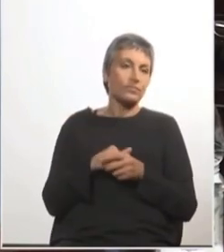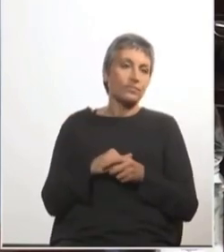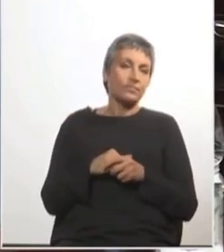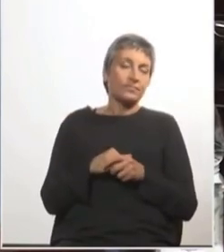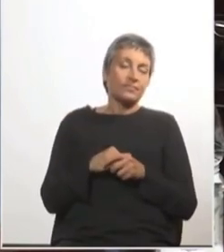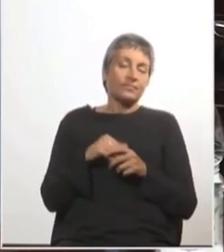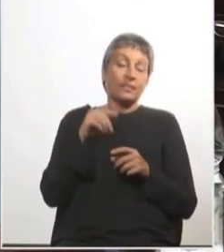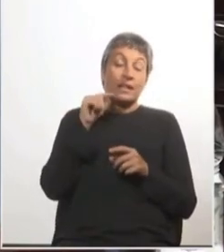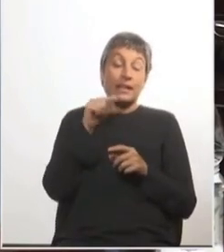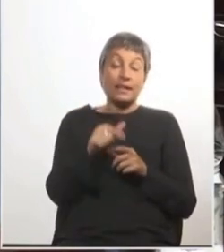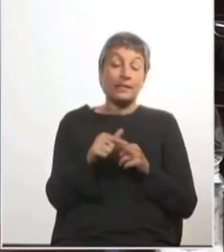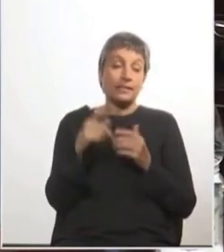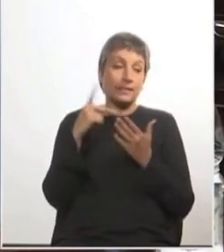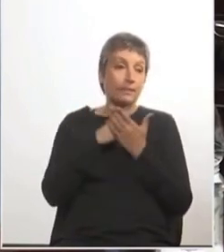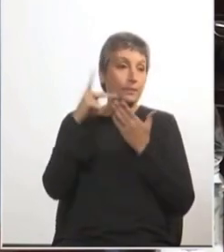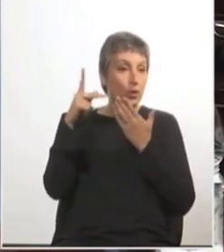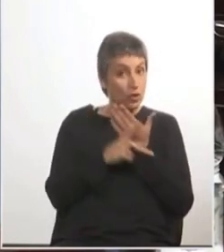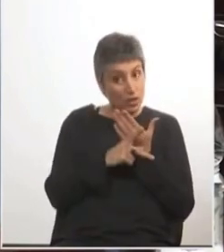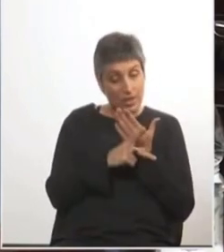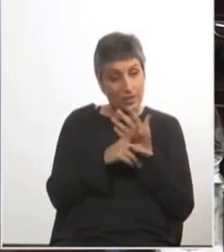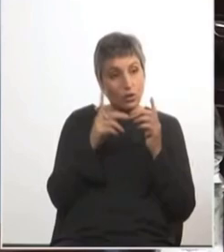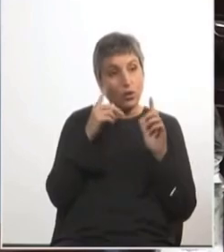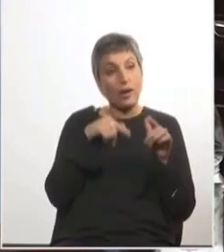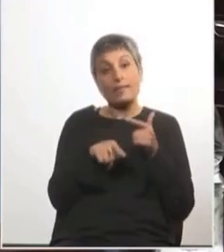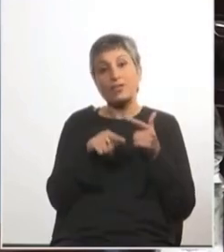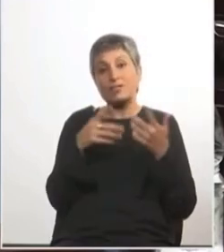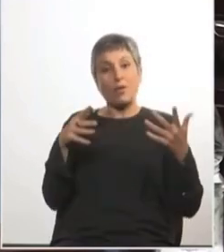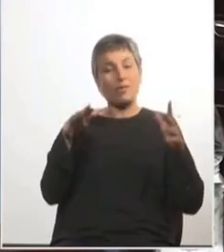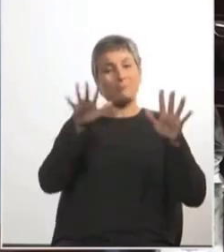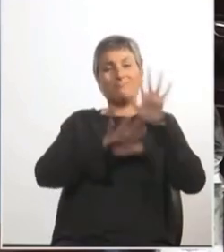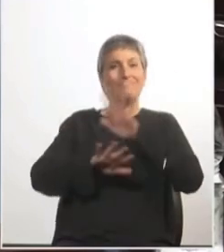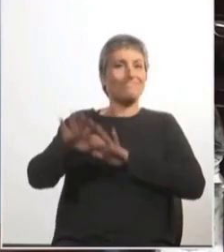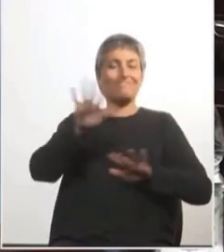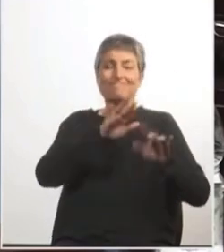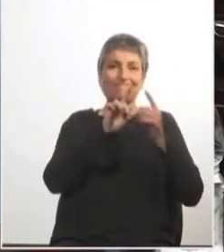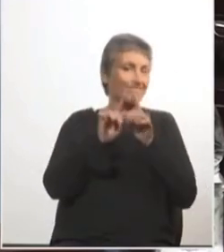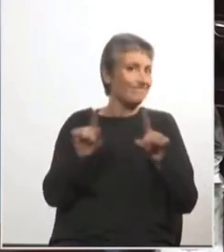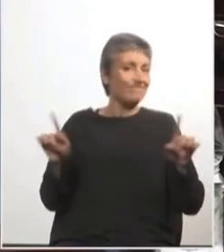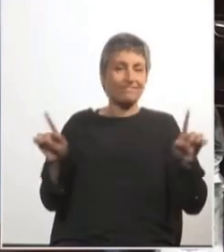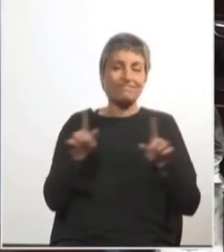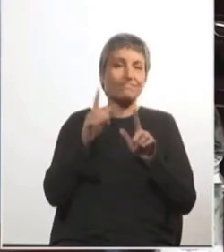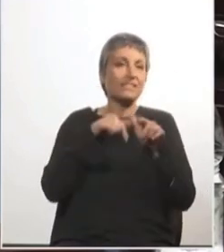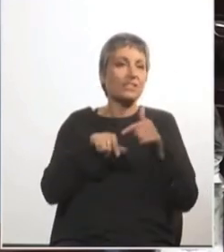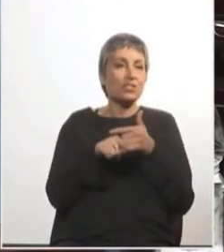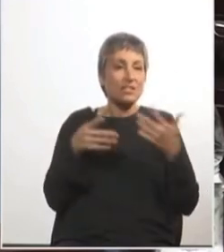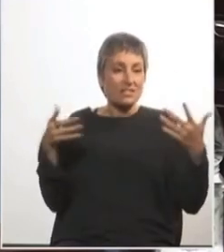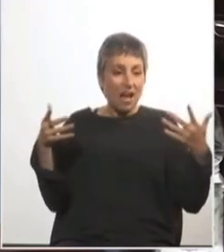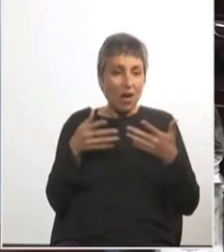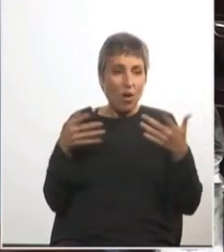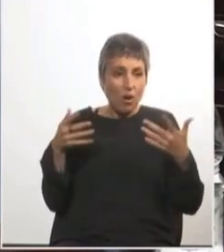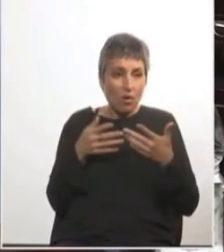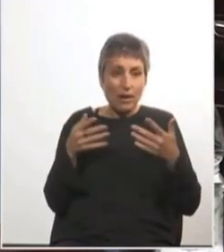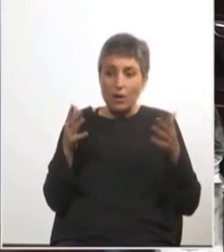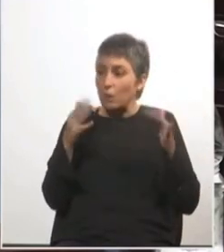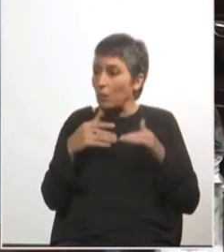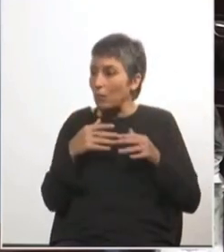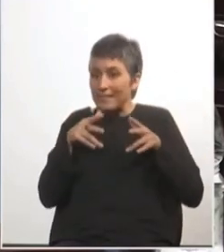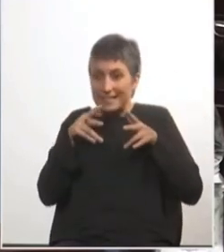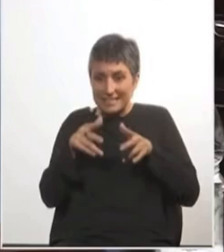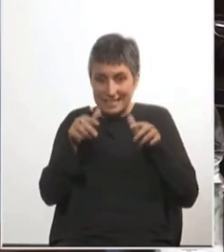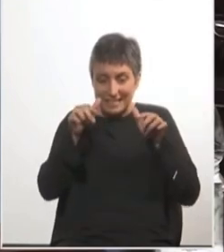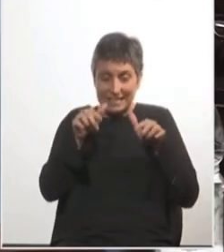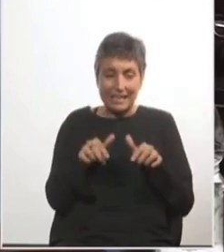Y el proyecto en alguna medida se desdibujó, al punto tal de que hoy nadie puede